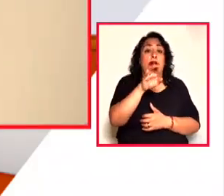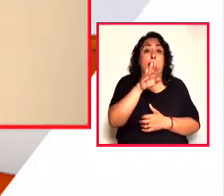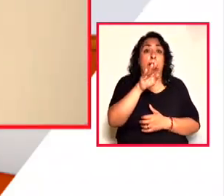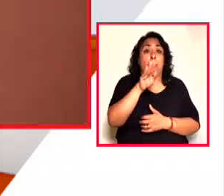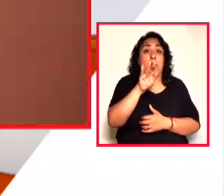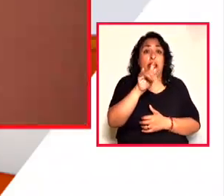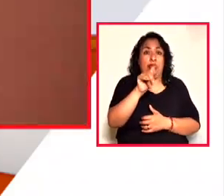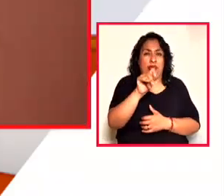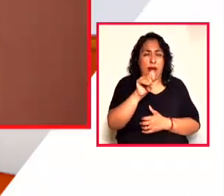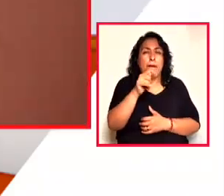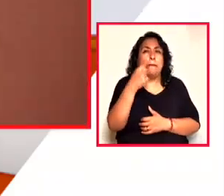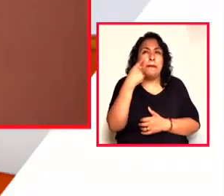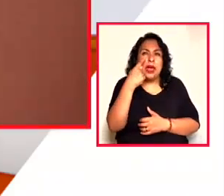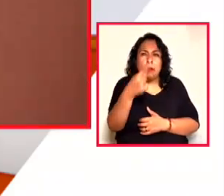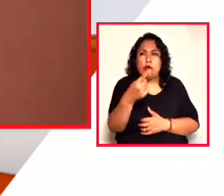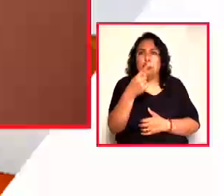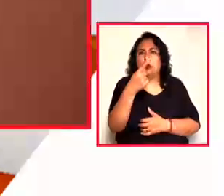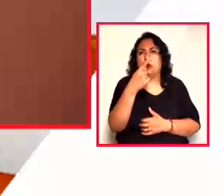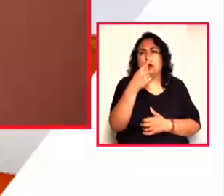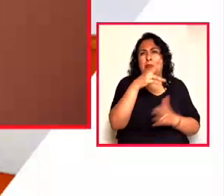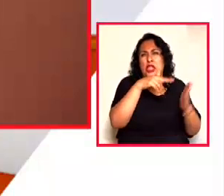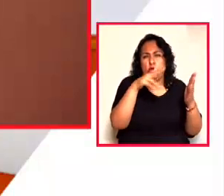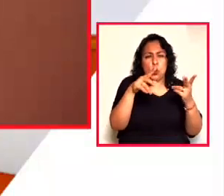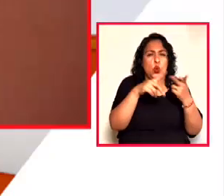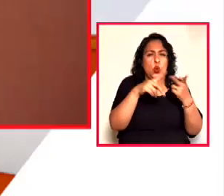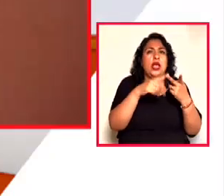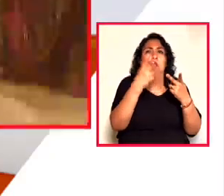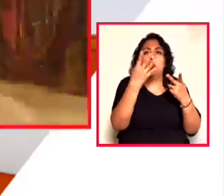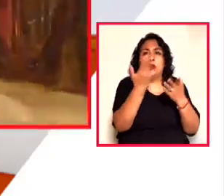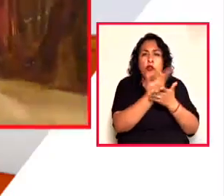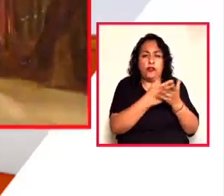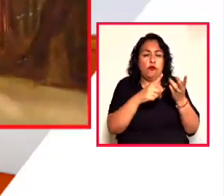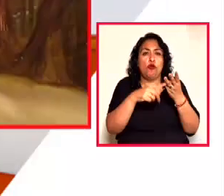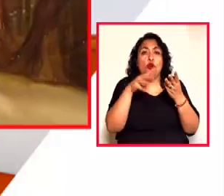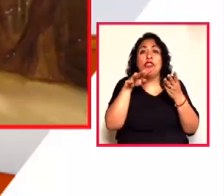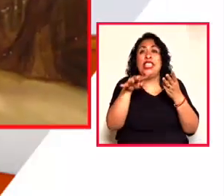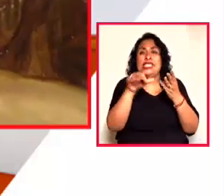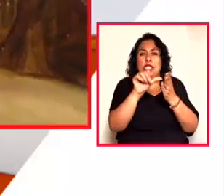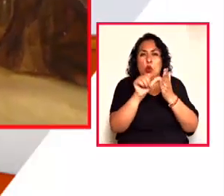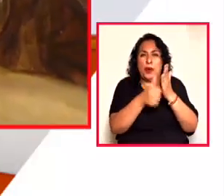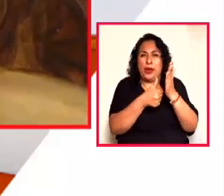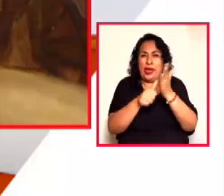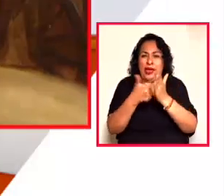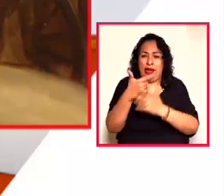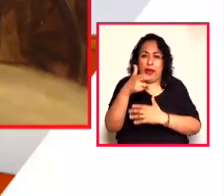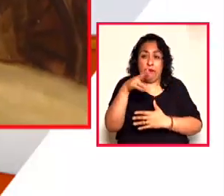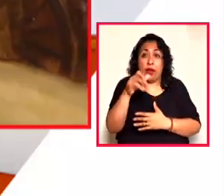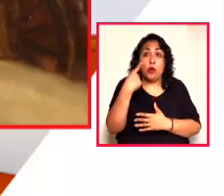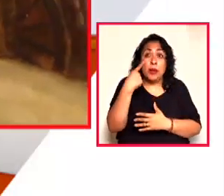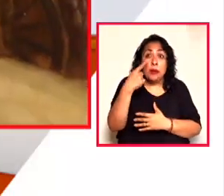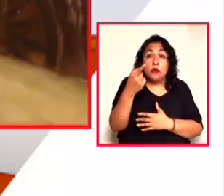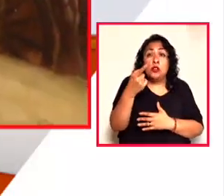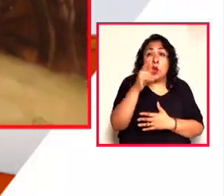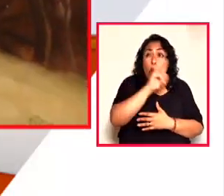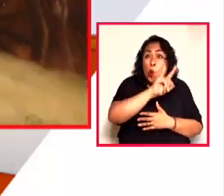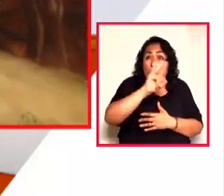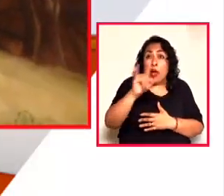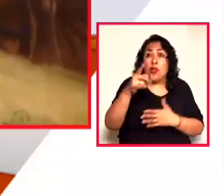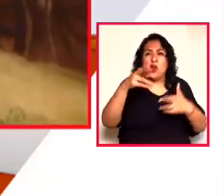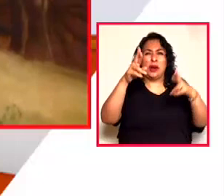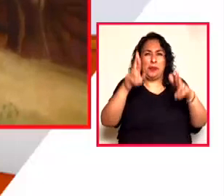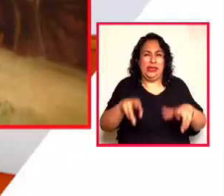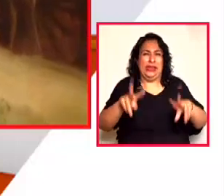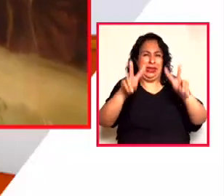10 pinturas, 4 dibujos y 19 grabados. Lo que llama la atención de los cuadros es que representan temáticas